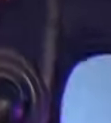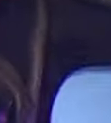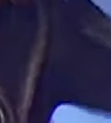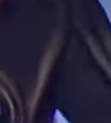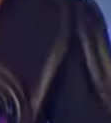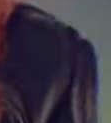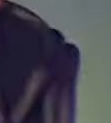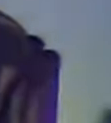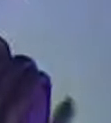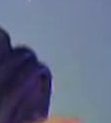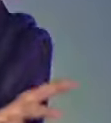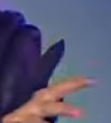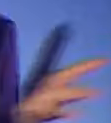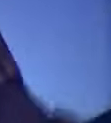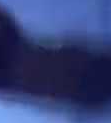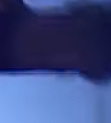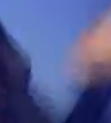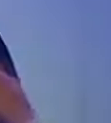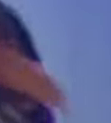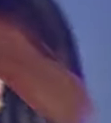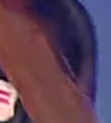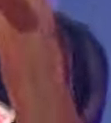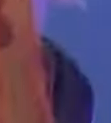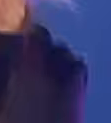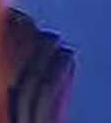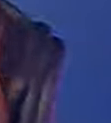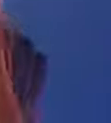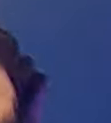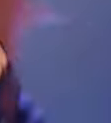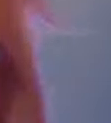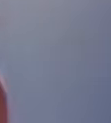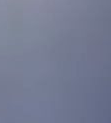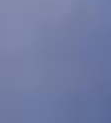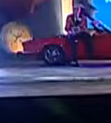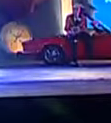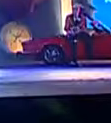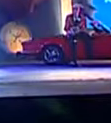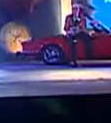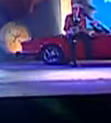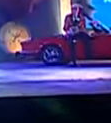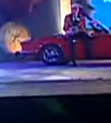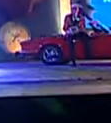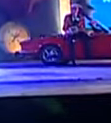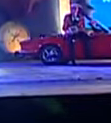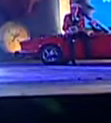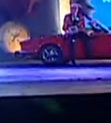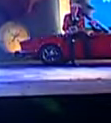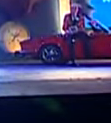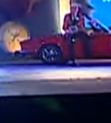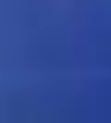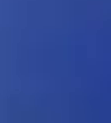eléctrico que te puede matar. Algo